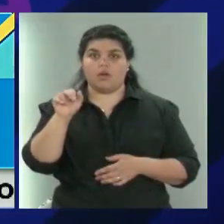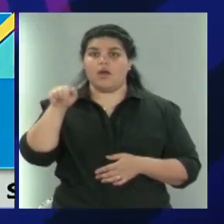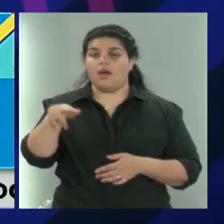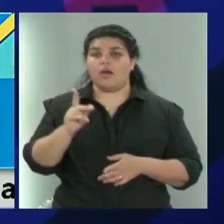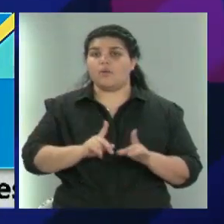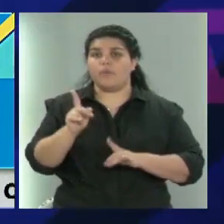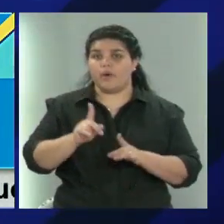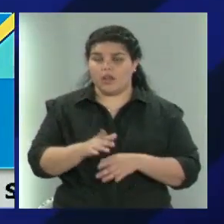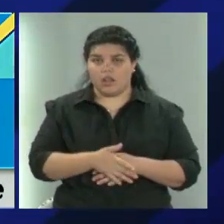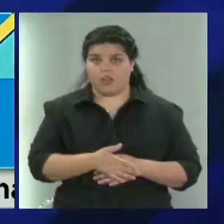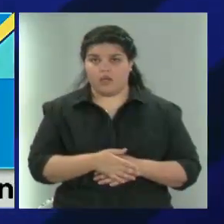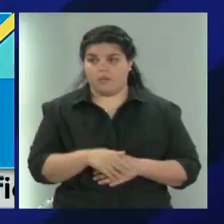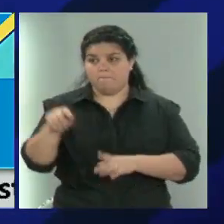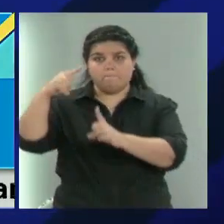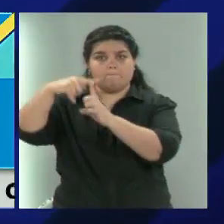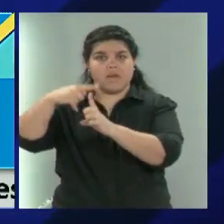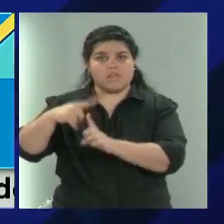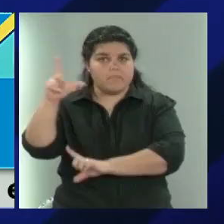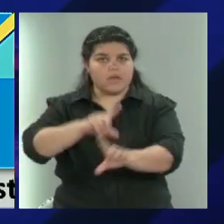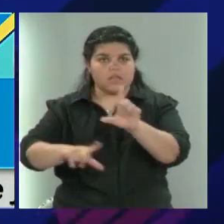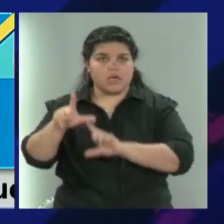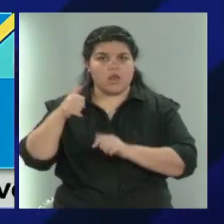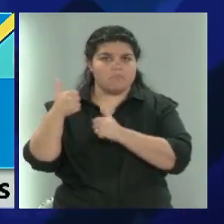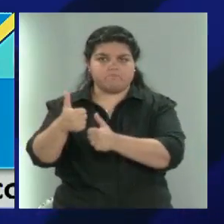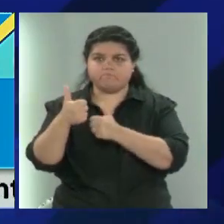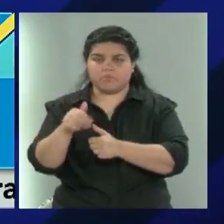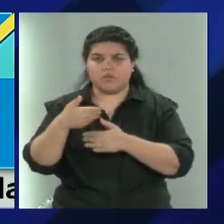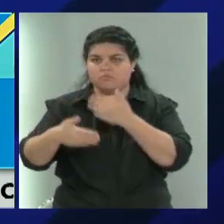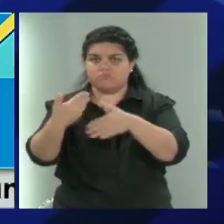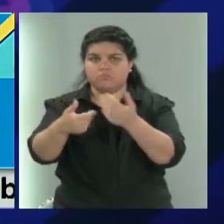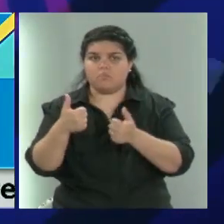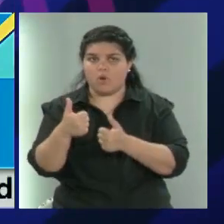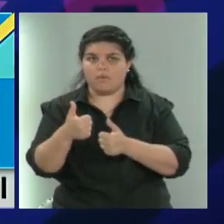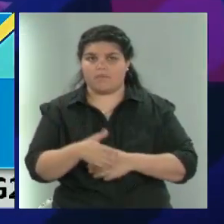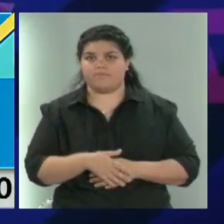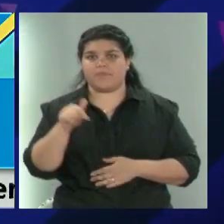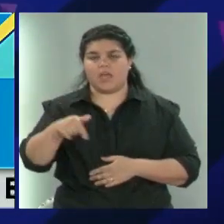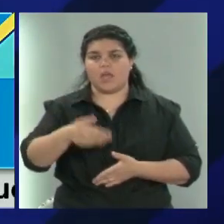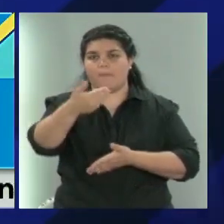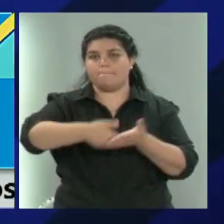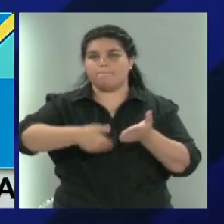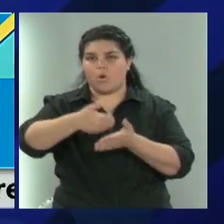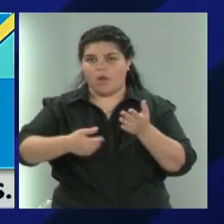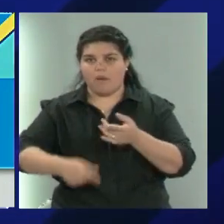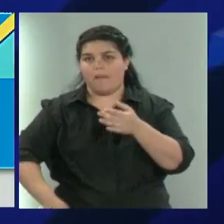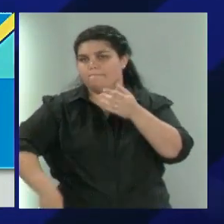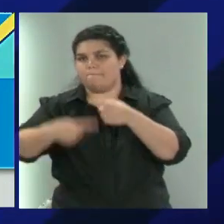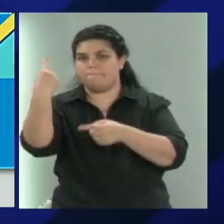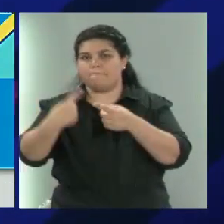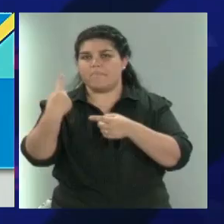decir que no tiene, su matemática o su lengua no es exitosa cuando hoy en las pruebas PISA ocupa el primer lugar. El tema es